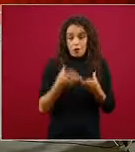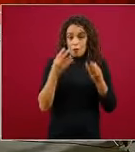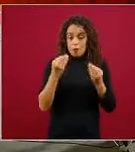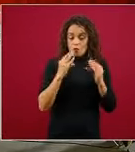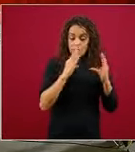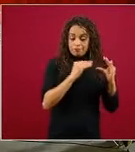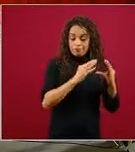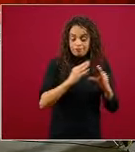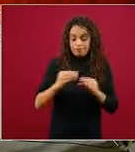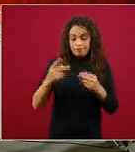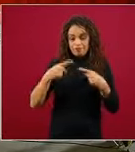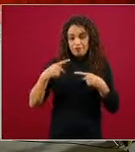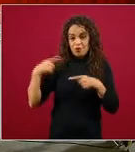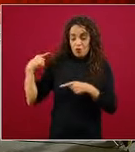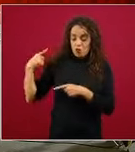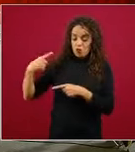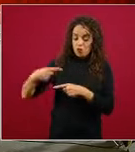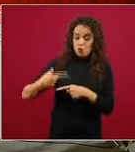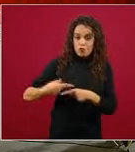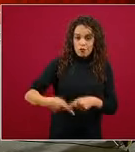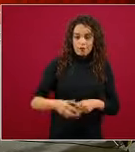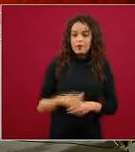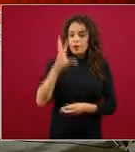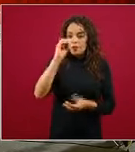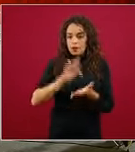Bueno, gracias a ustedes. Buenas noches. Buenas Muchas noches. gracias.